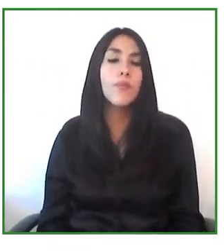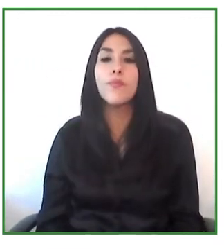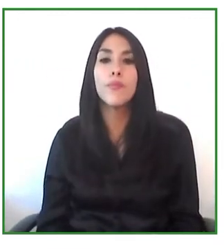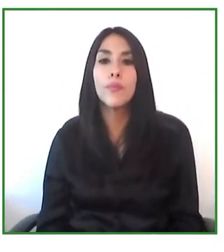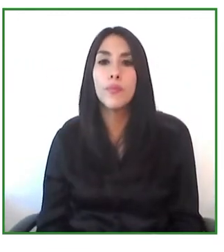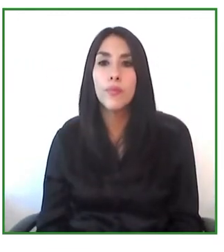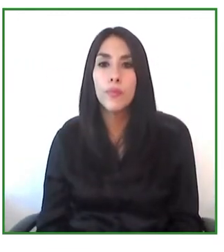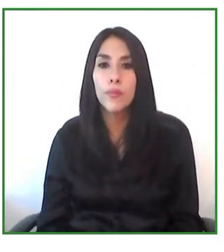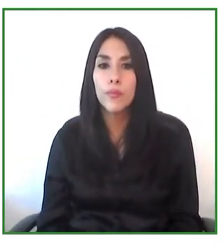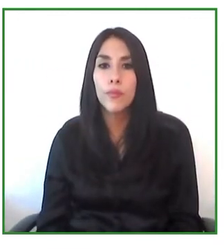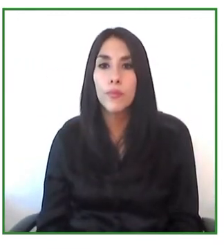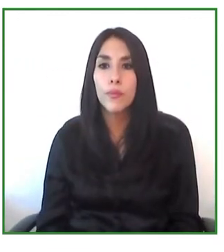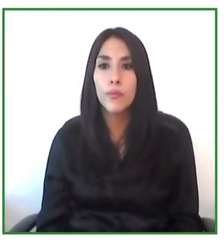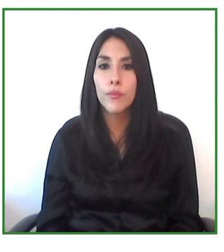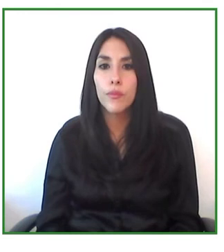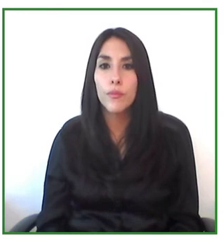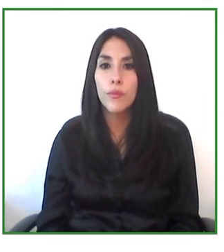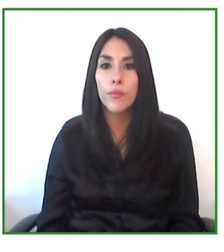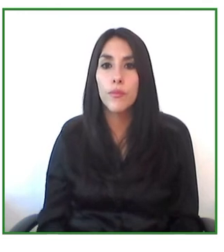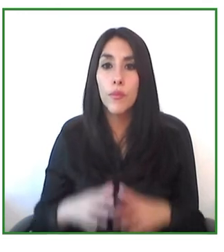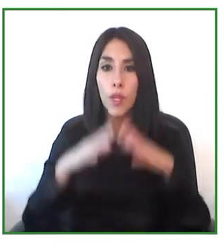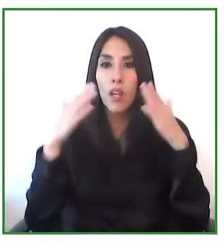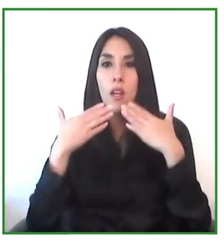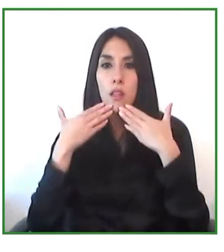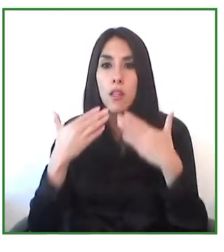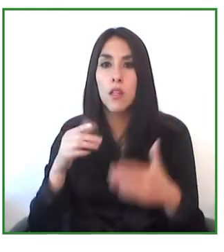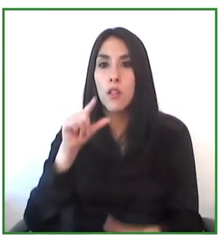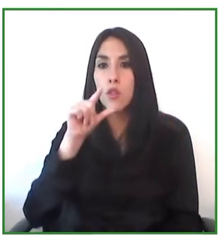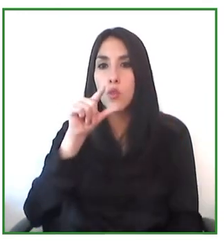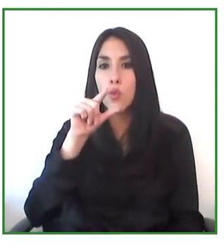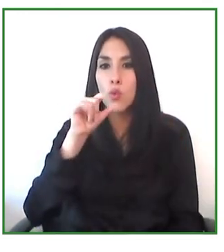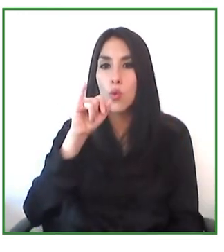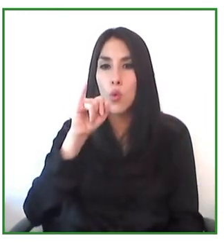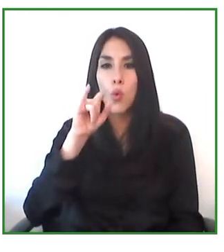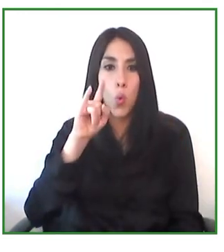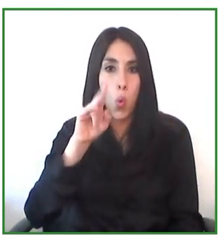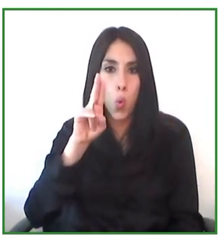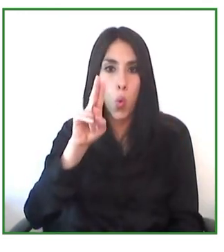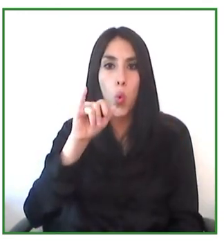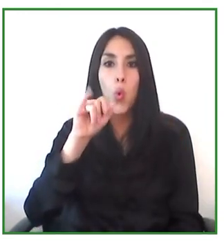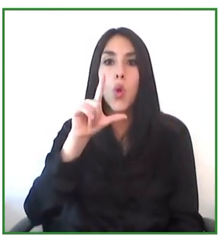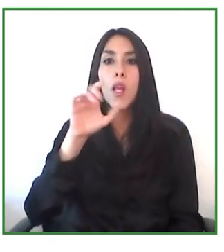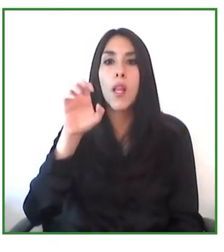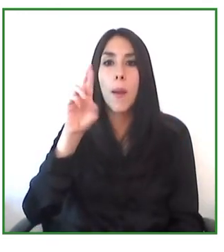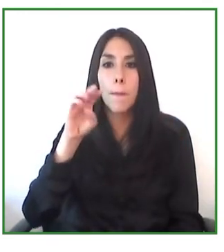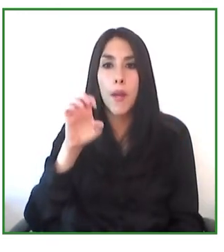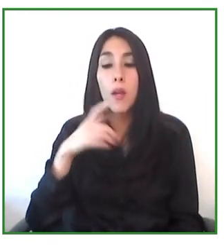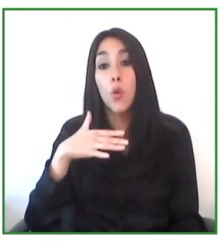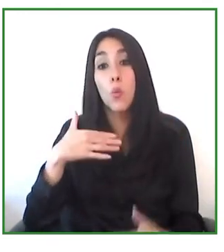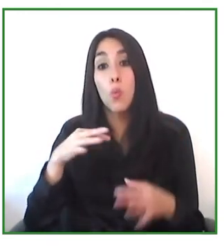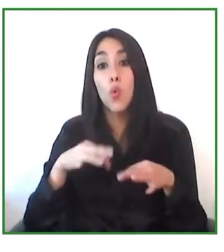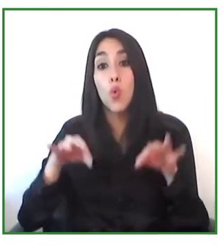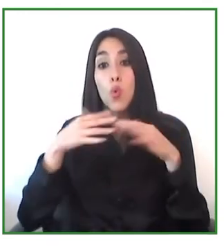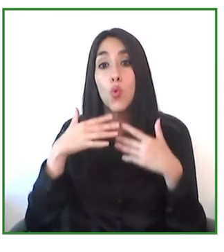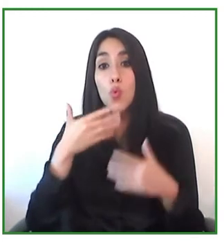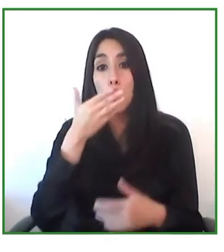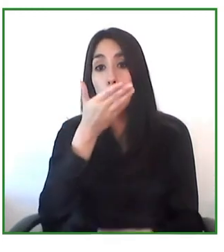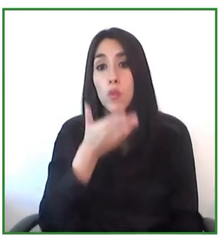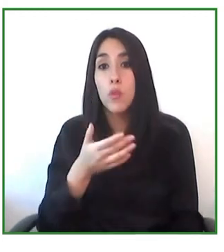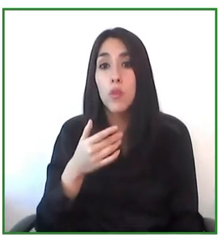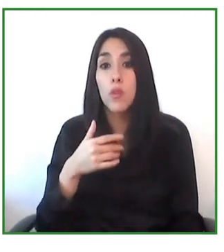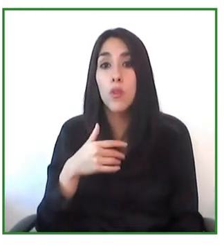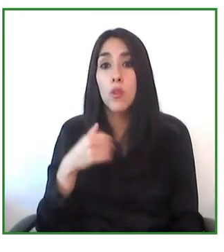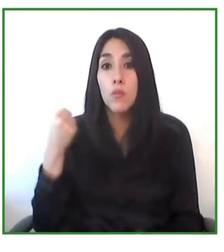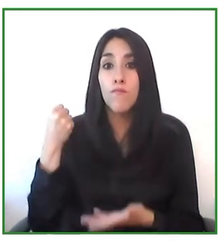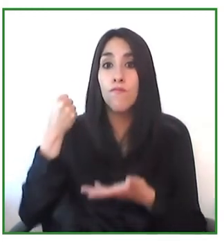Muchas gracias, Guilherme. Y tal como tú dices, es importante que el socio local, en este caso la Bolsa Nacional de Empleo, genere también las condiciones